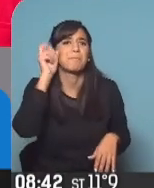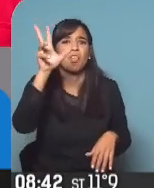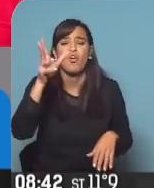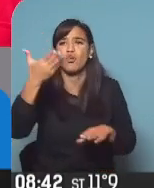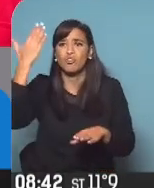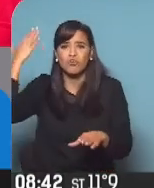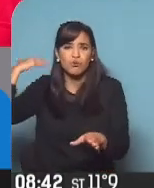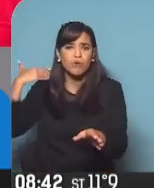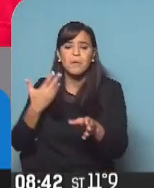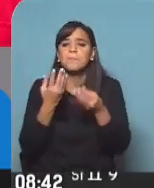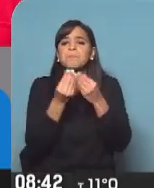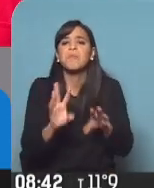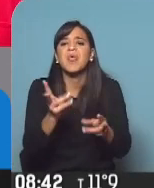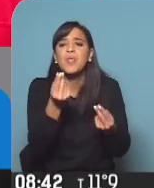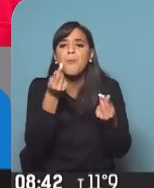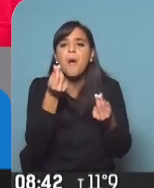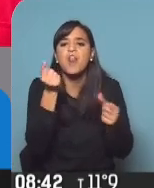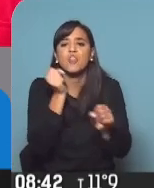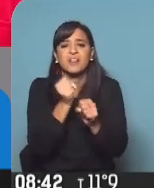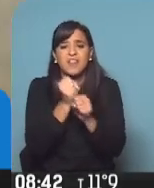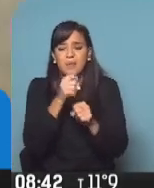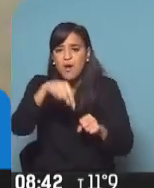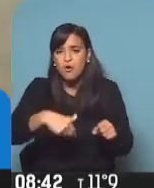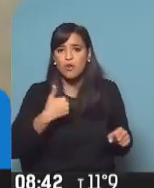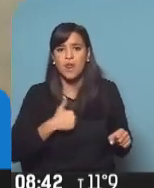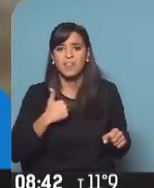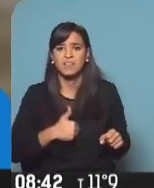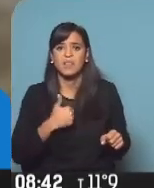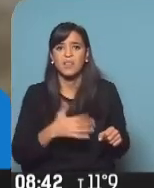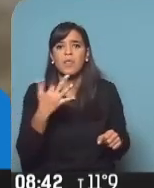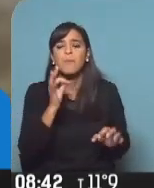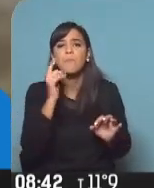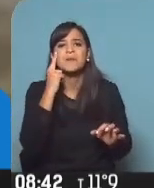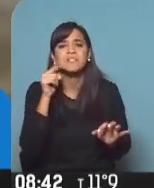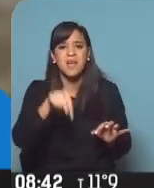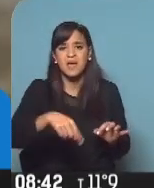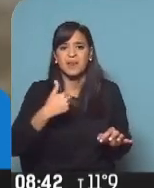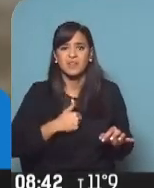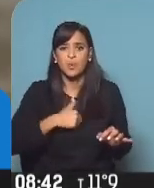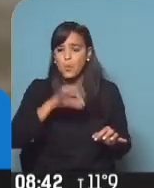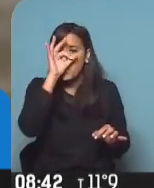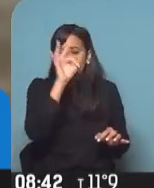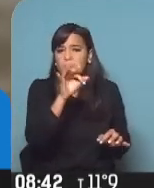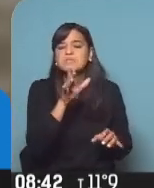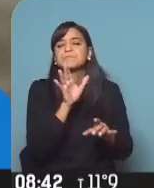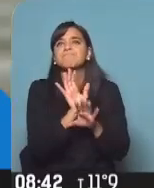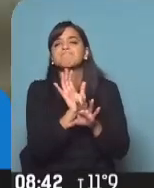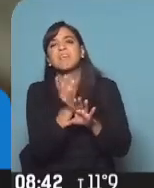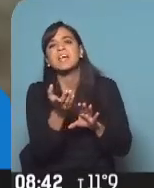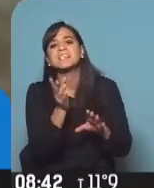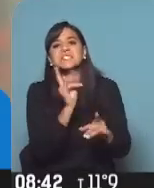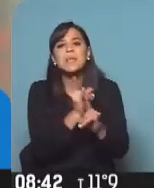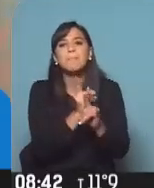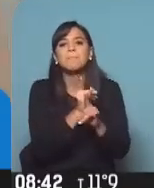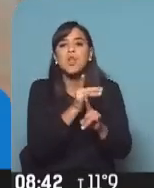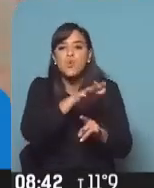en la pérdida del valor del trabajo en argentina hay que pensar que la argentina prácticamente nunca estuvo siempre estuvo siempre